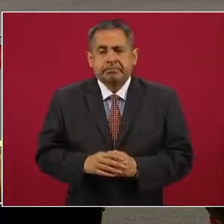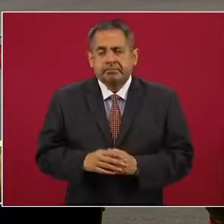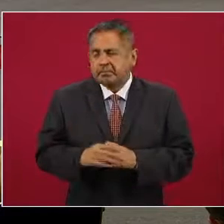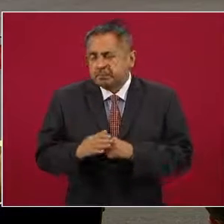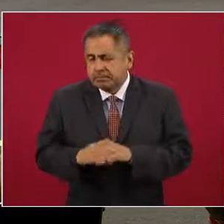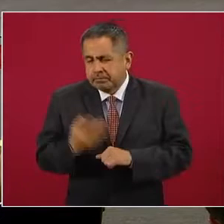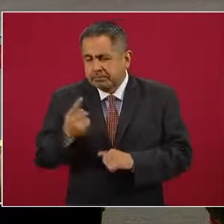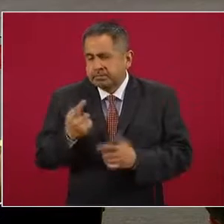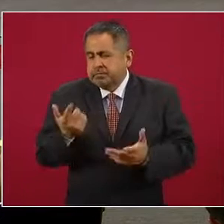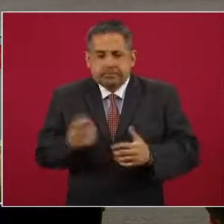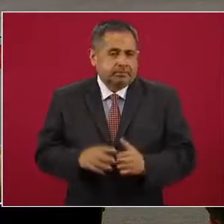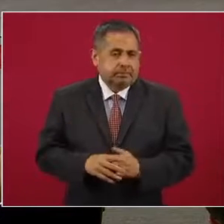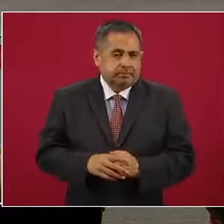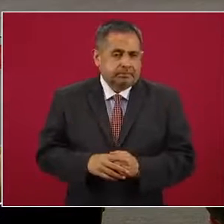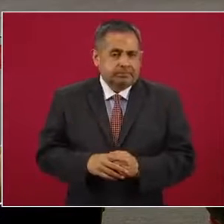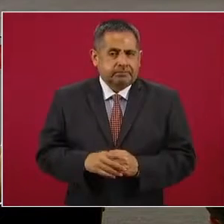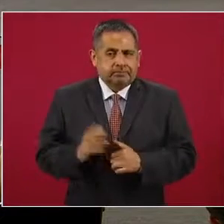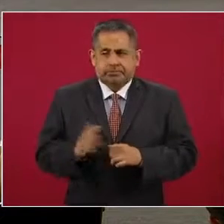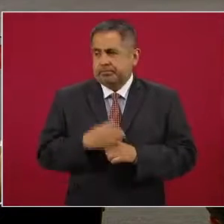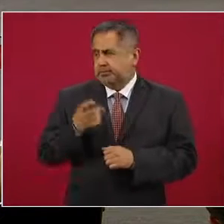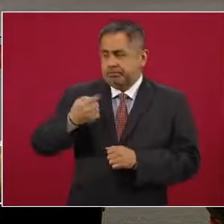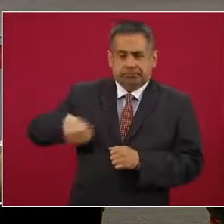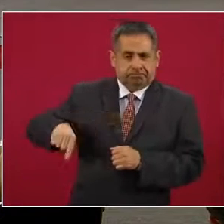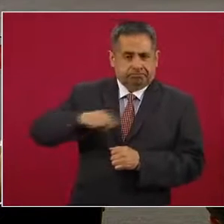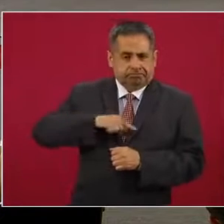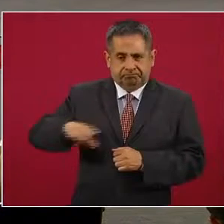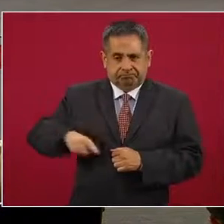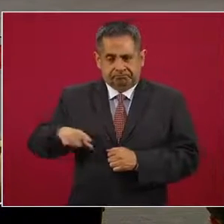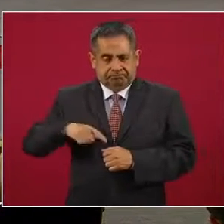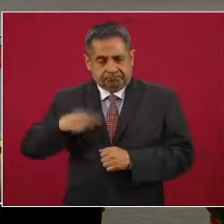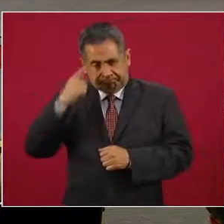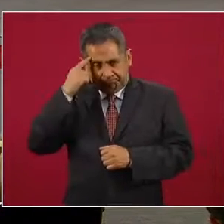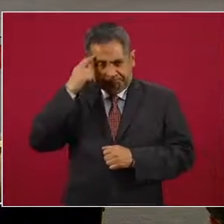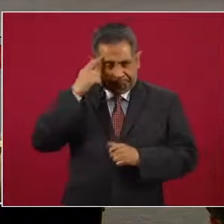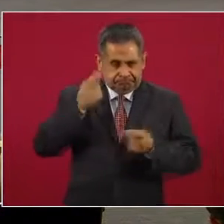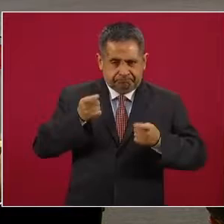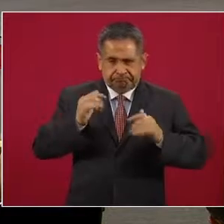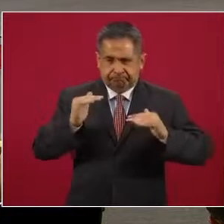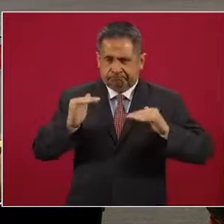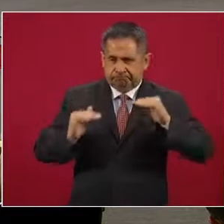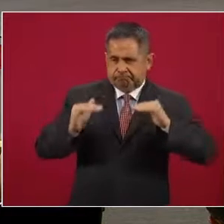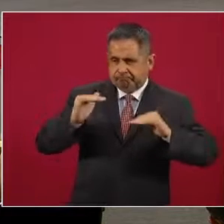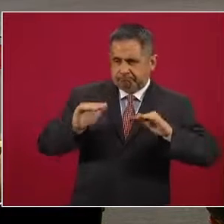porque hemos podido equilibrar